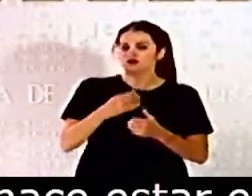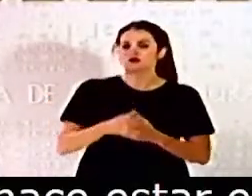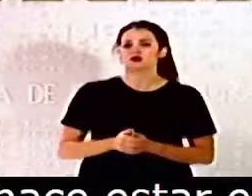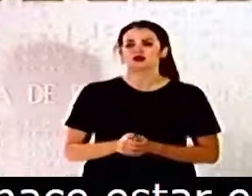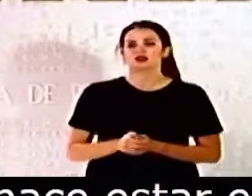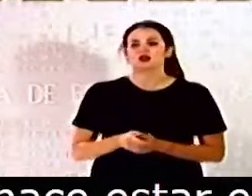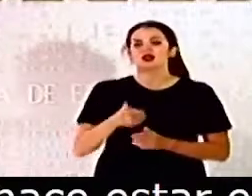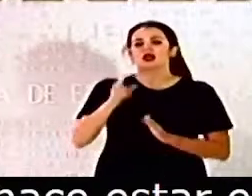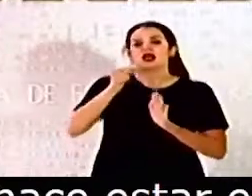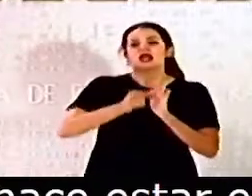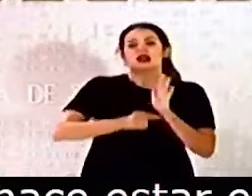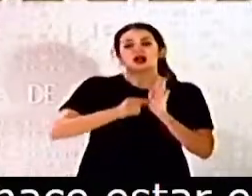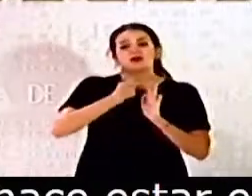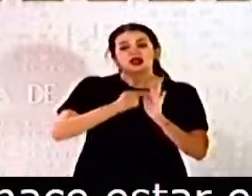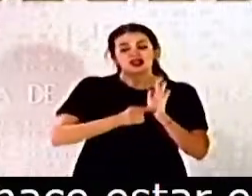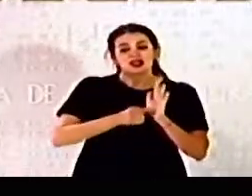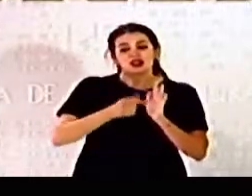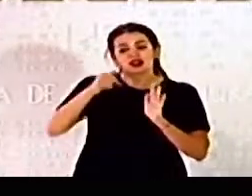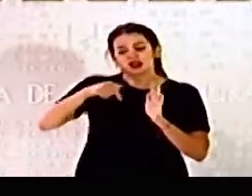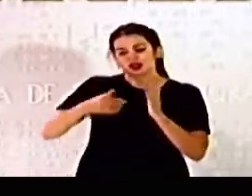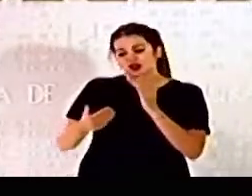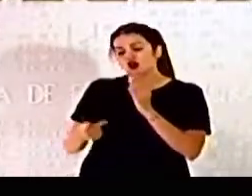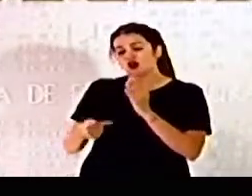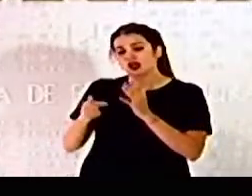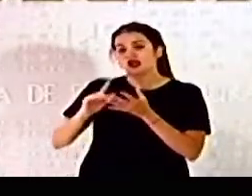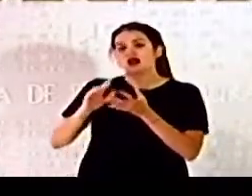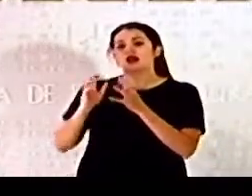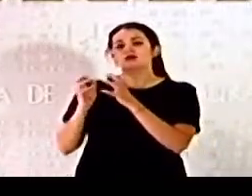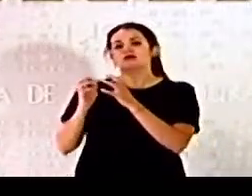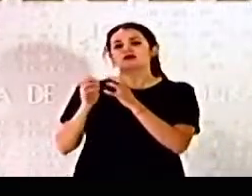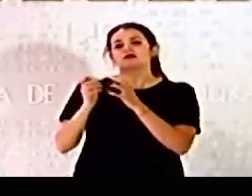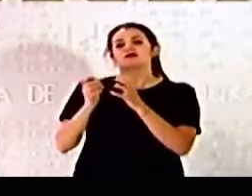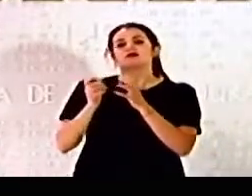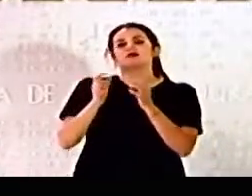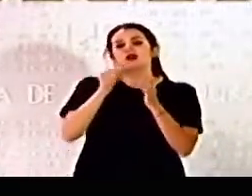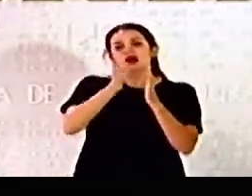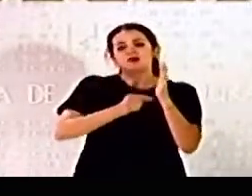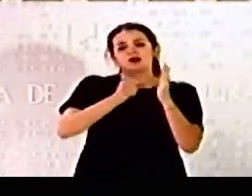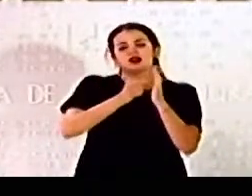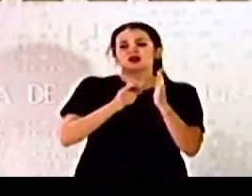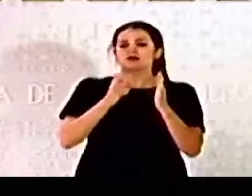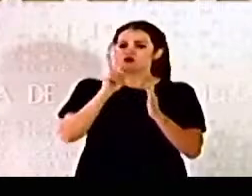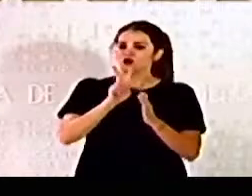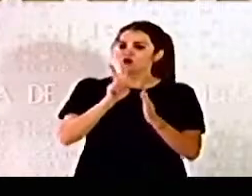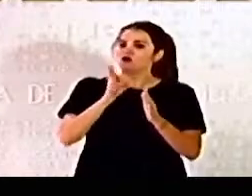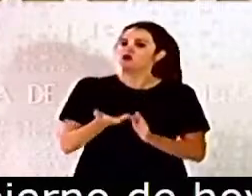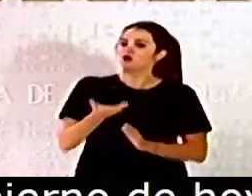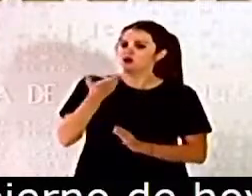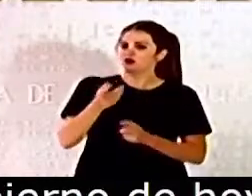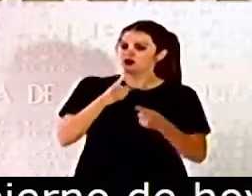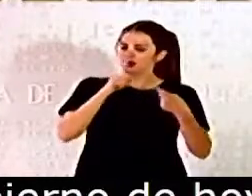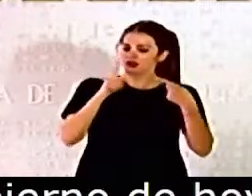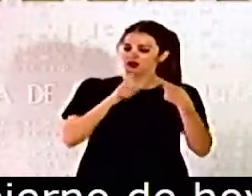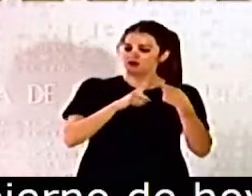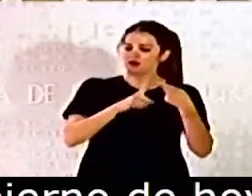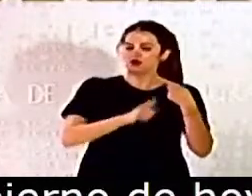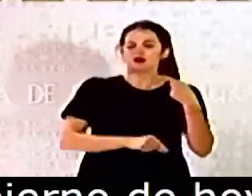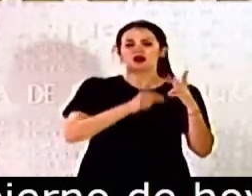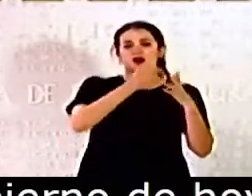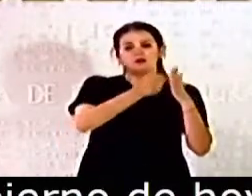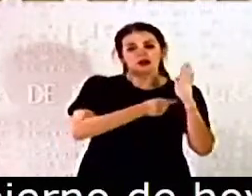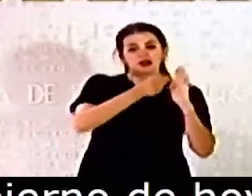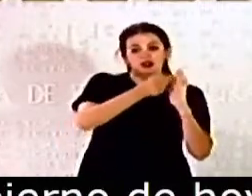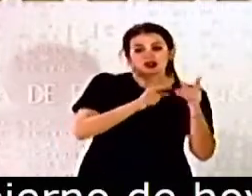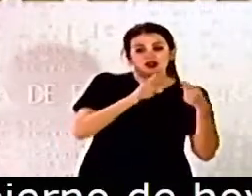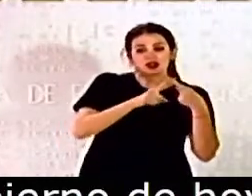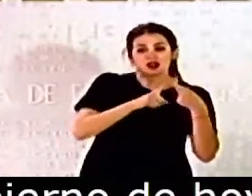Las medidas adoptadas en el Consejo de Gobierno de hoy son 2 grandes bloques de medidas. El primer bloque de medidas es las